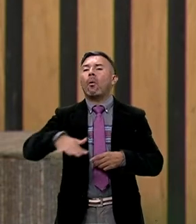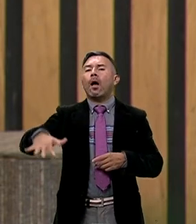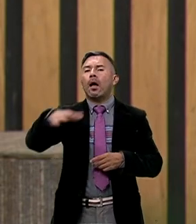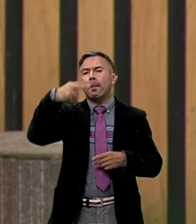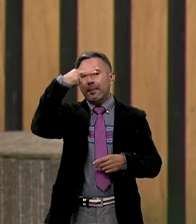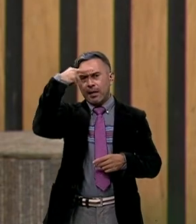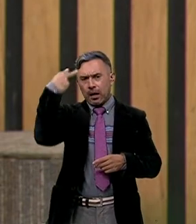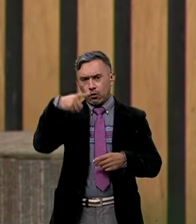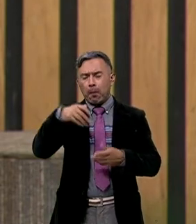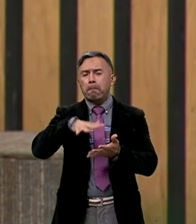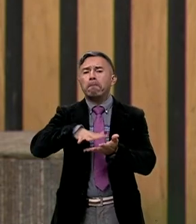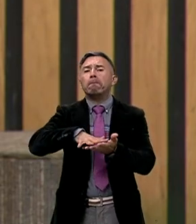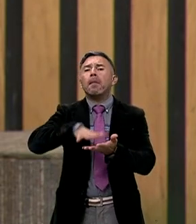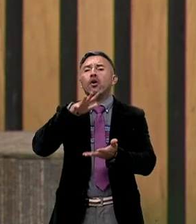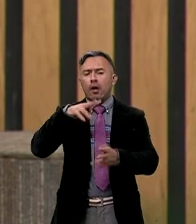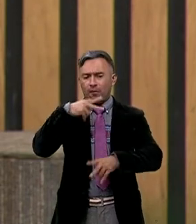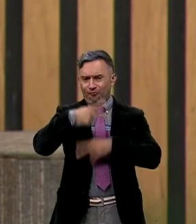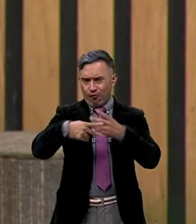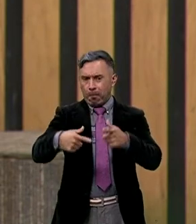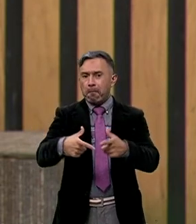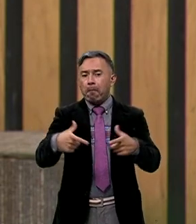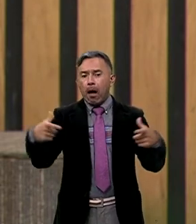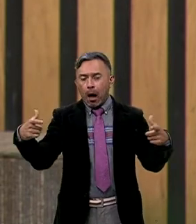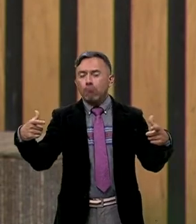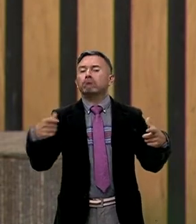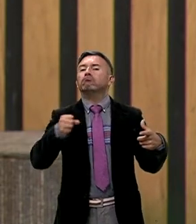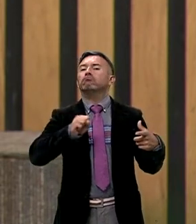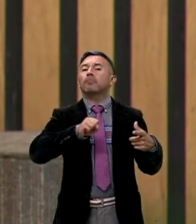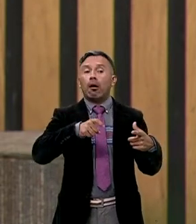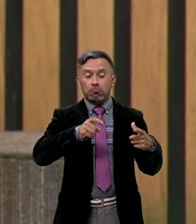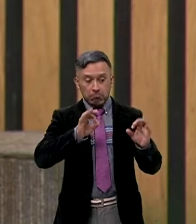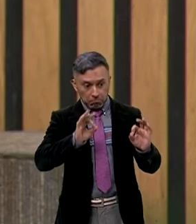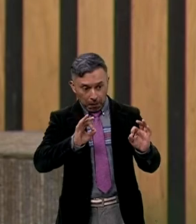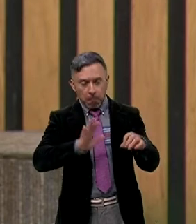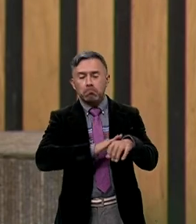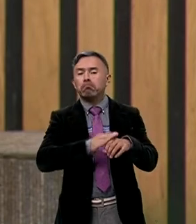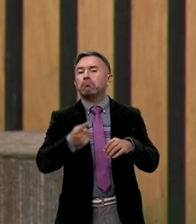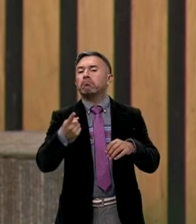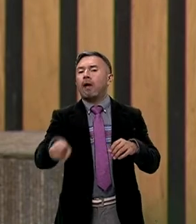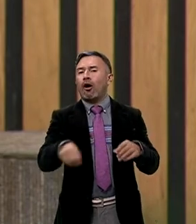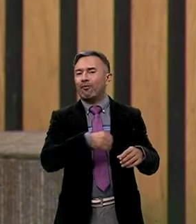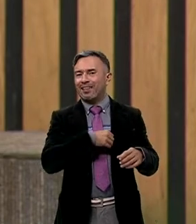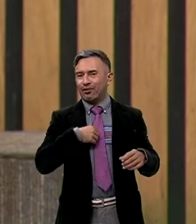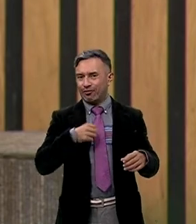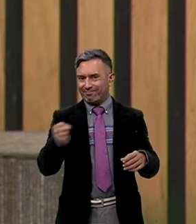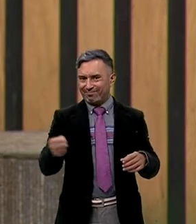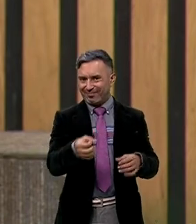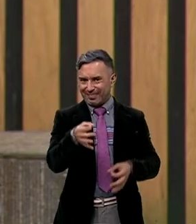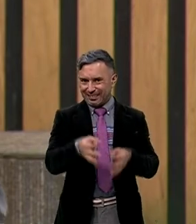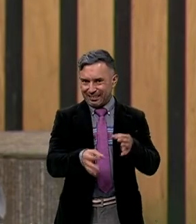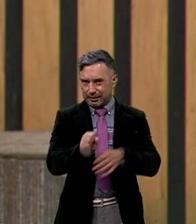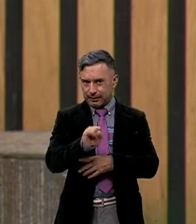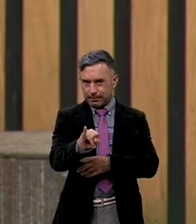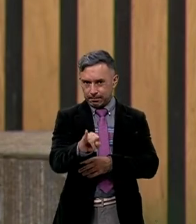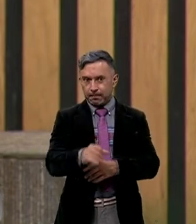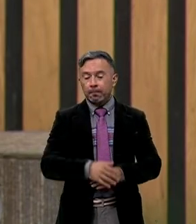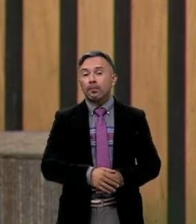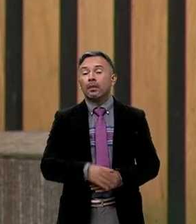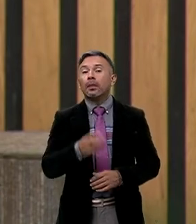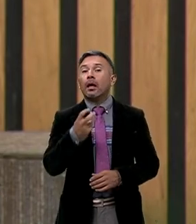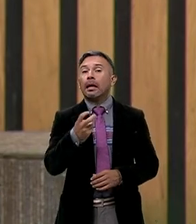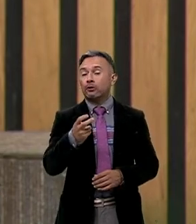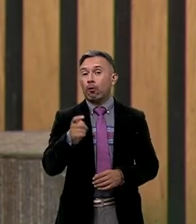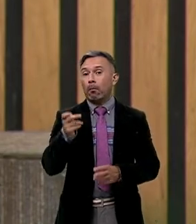mexicanos y lo que este ejercicio en su primer evento como